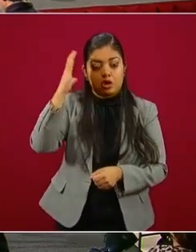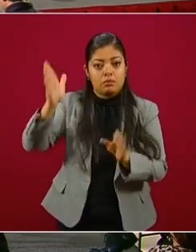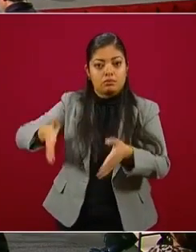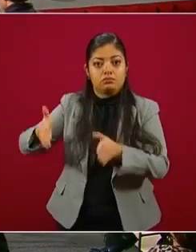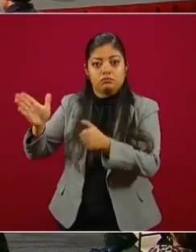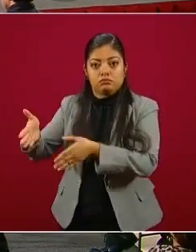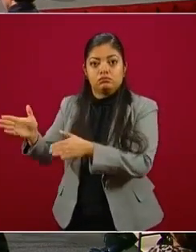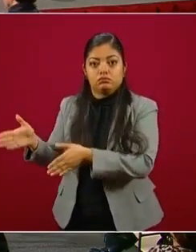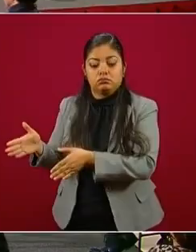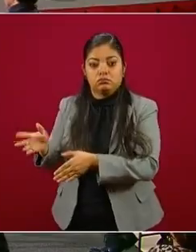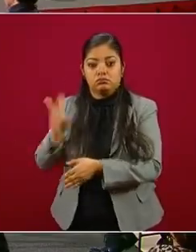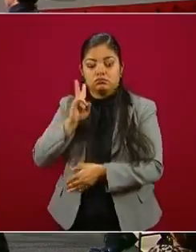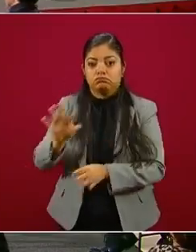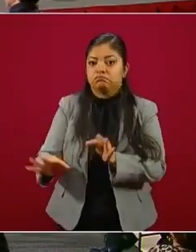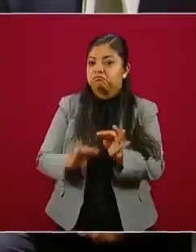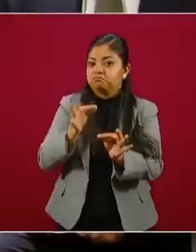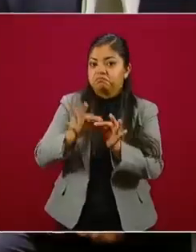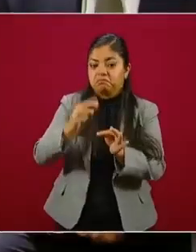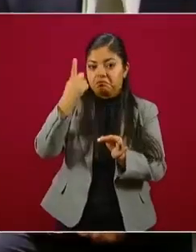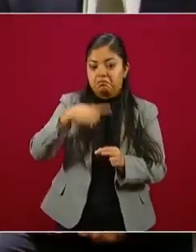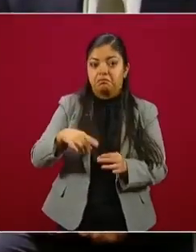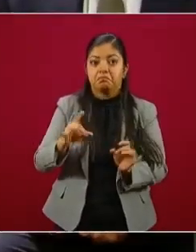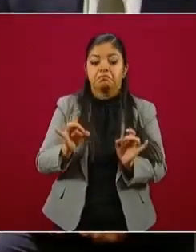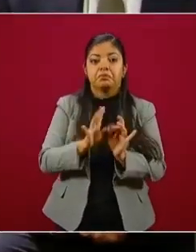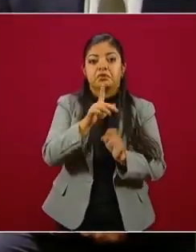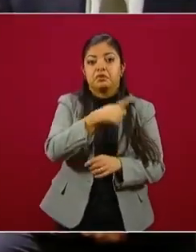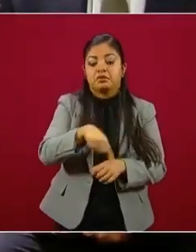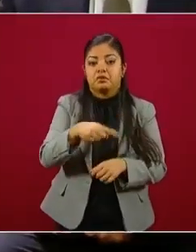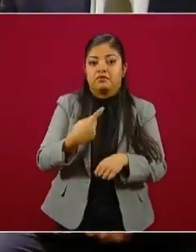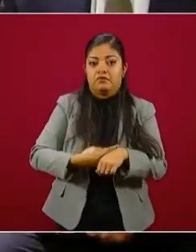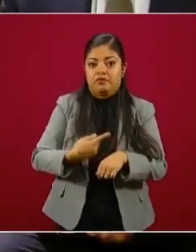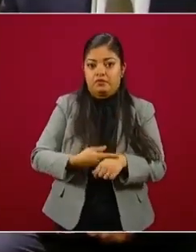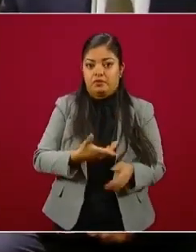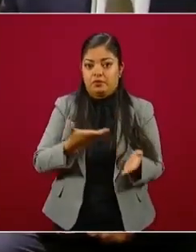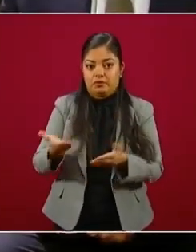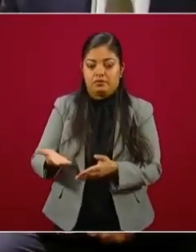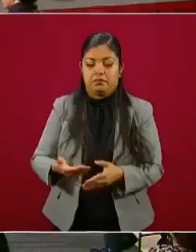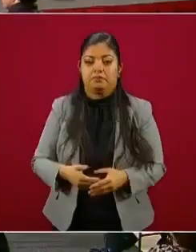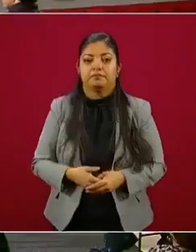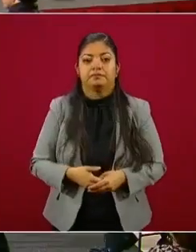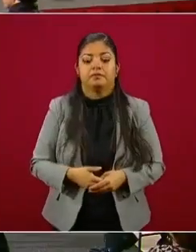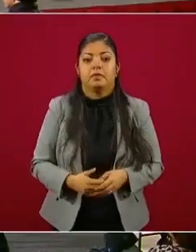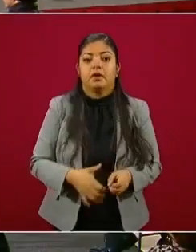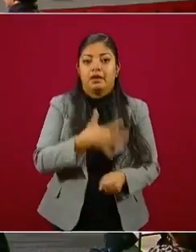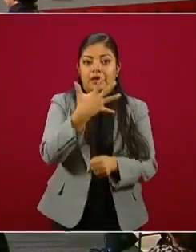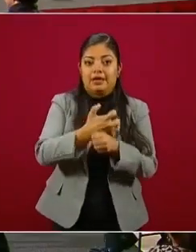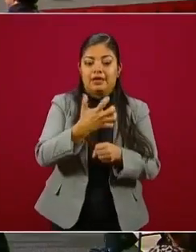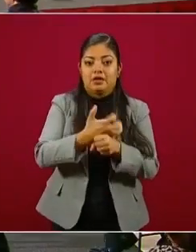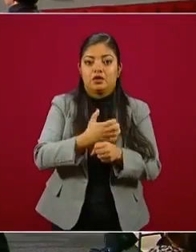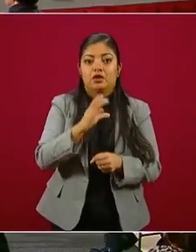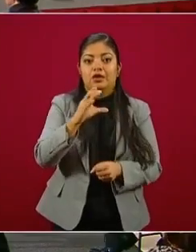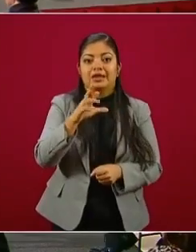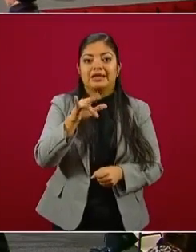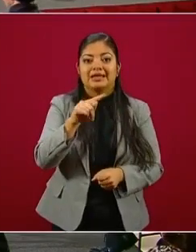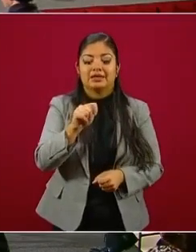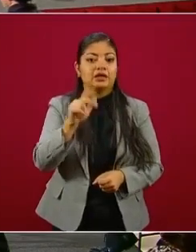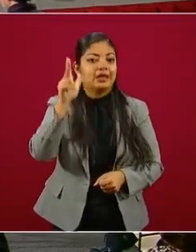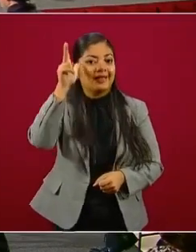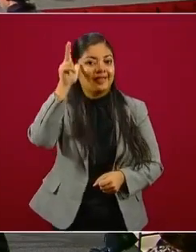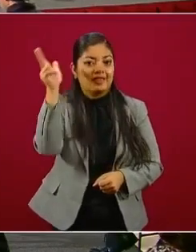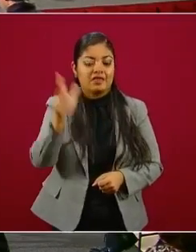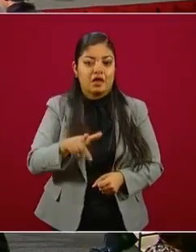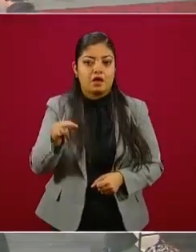está absolutamente listo para recibir a los pacientes. Quinto, el CRIT Hidalgo. El CRIT Hidalgo se